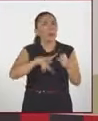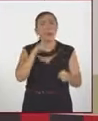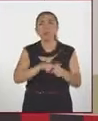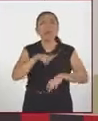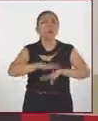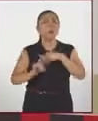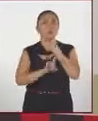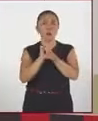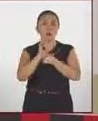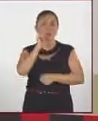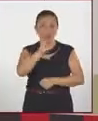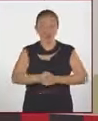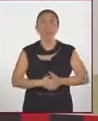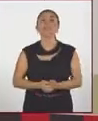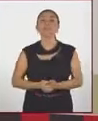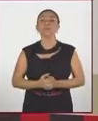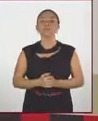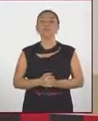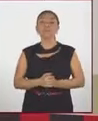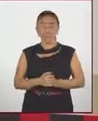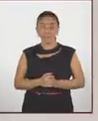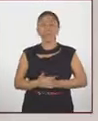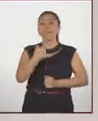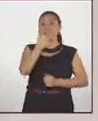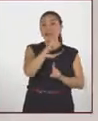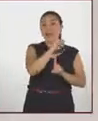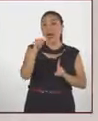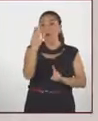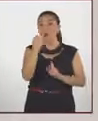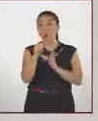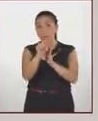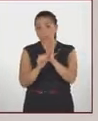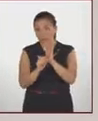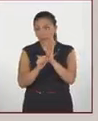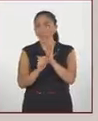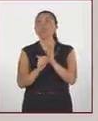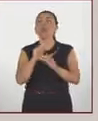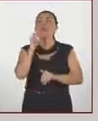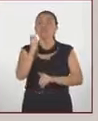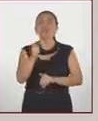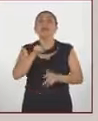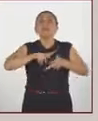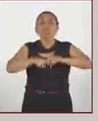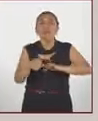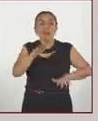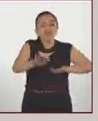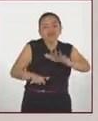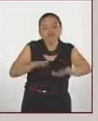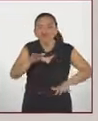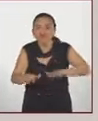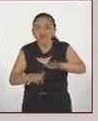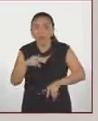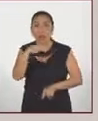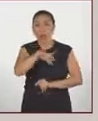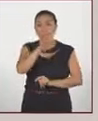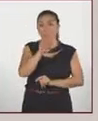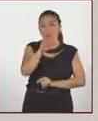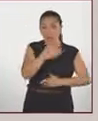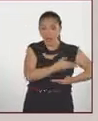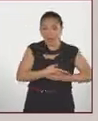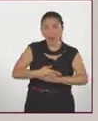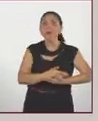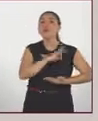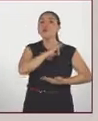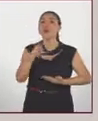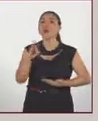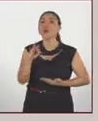problema. Entonces, de 7 a 9 meses, la sedestación, el gateo, que el bebé ya pueda